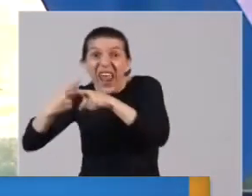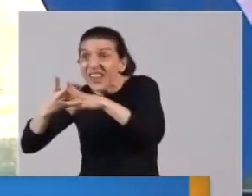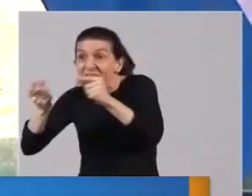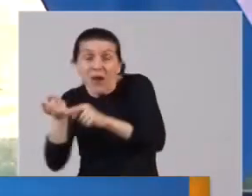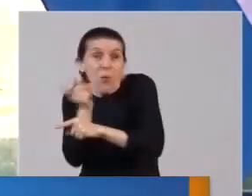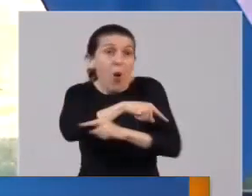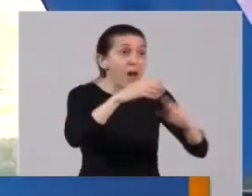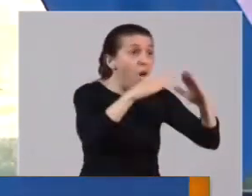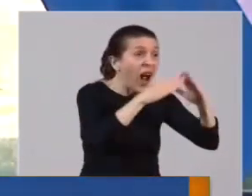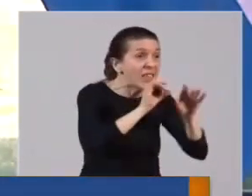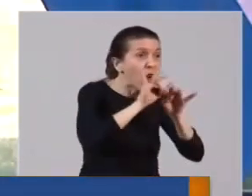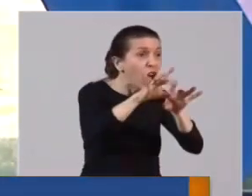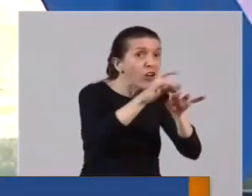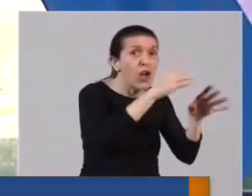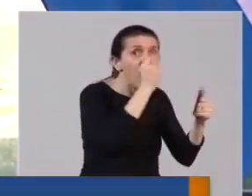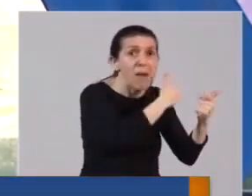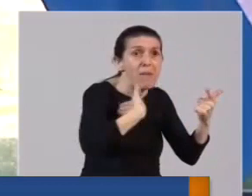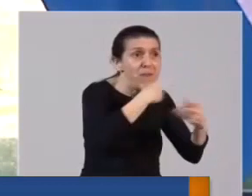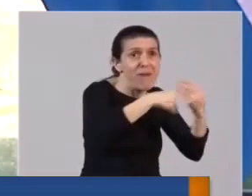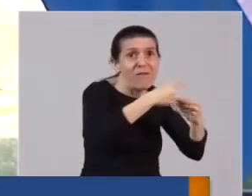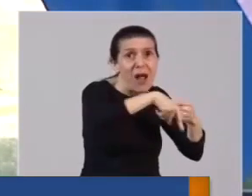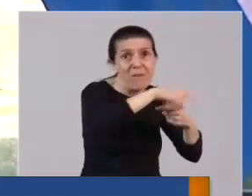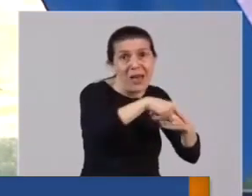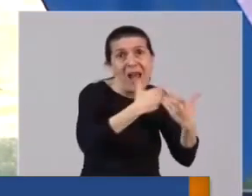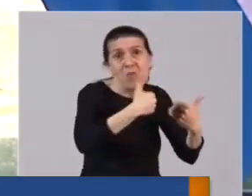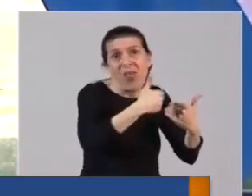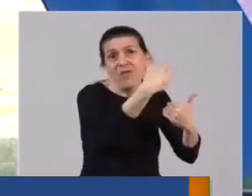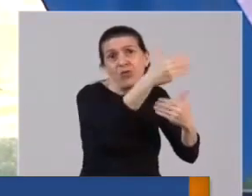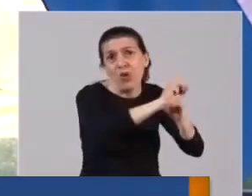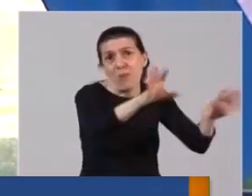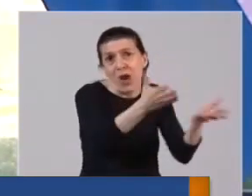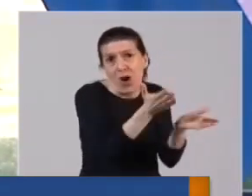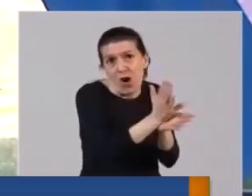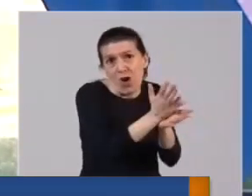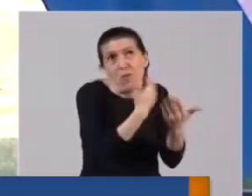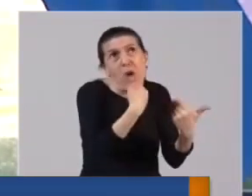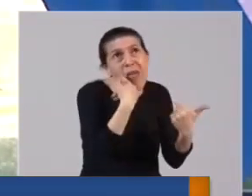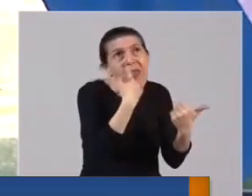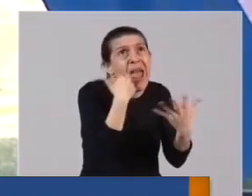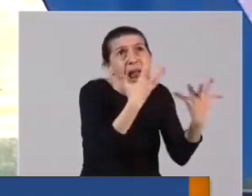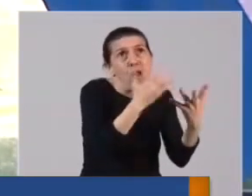y pueden generar resultados que nadie quiere. Consecuencias que nadie quiere.